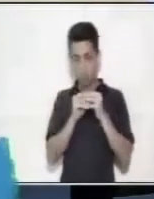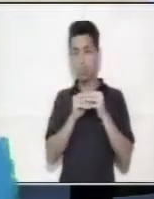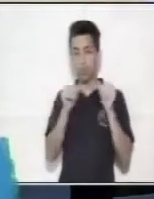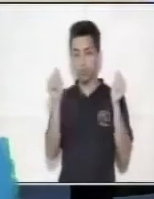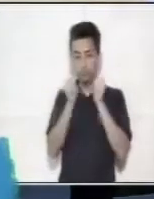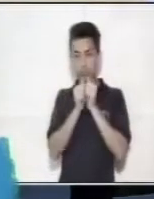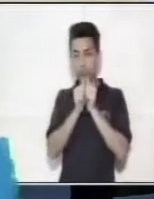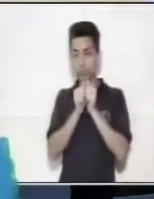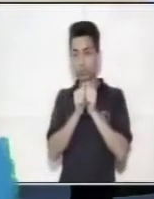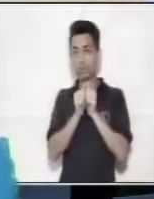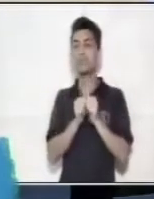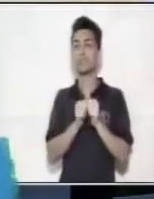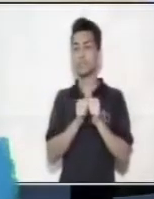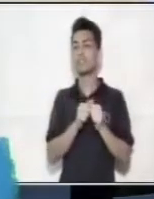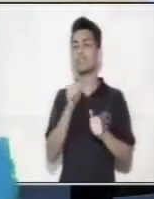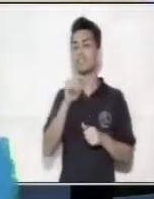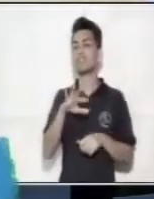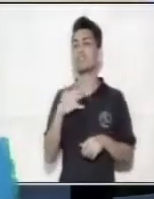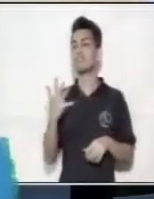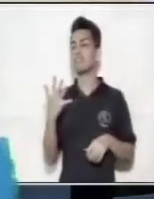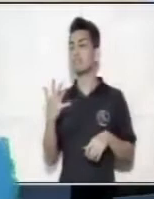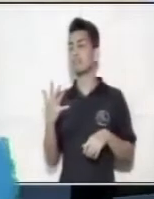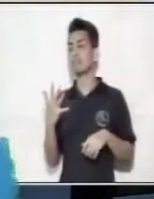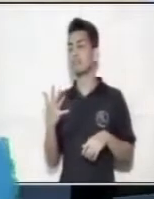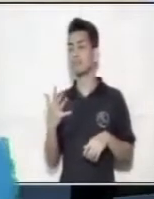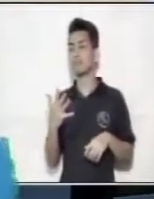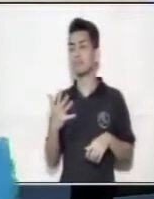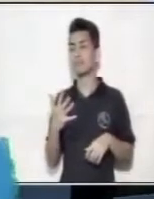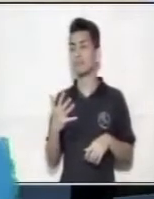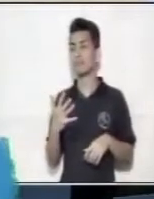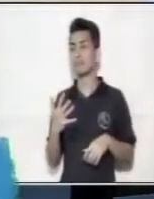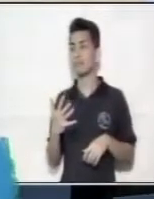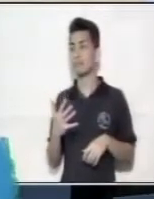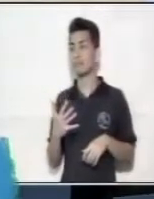ambos lo que hacen es que